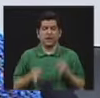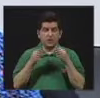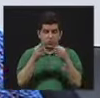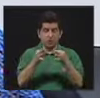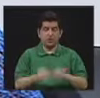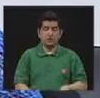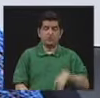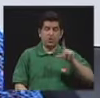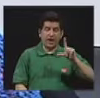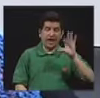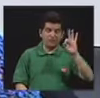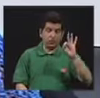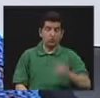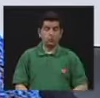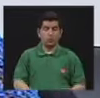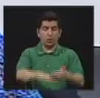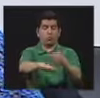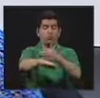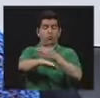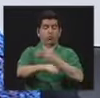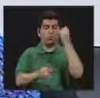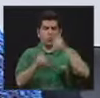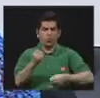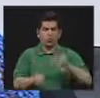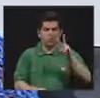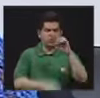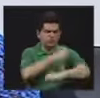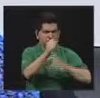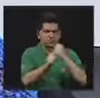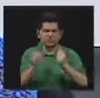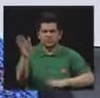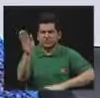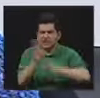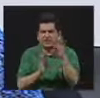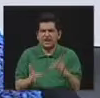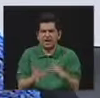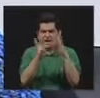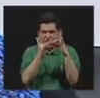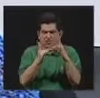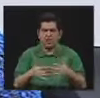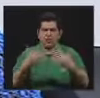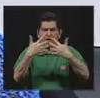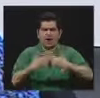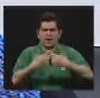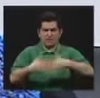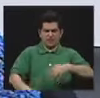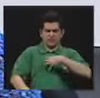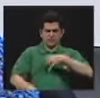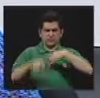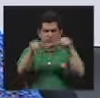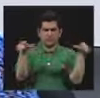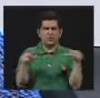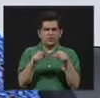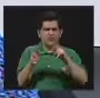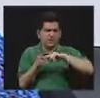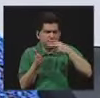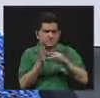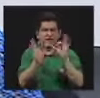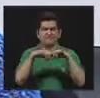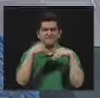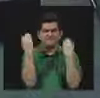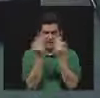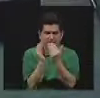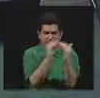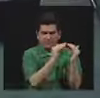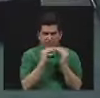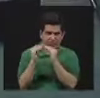hotelera. El turismo a la Fortuna ha crecido en los últimos 20 años y se ha desarrollado más que nada en lo que son empresas locales.